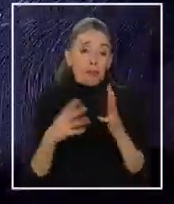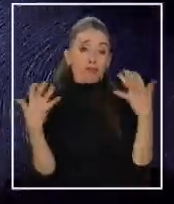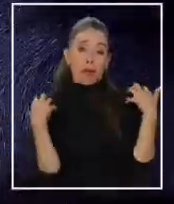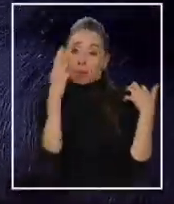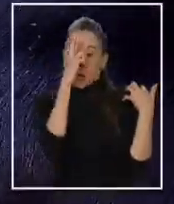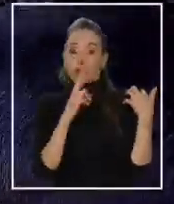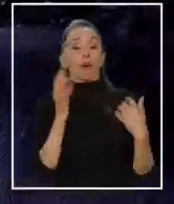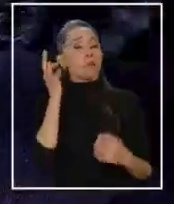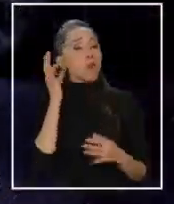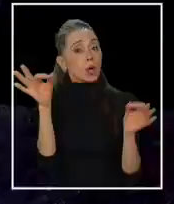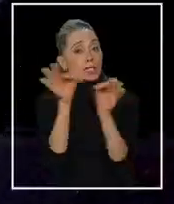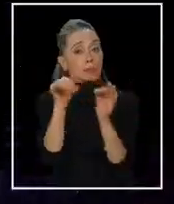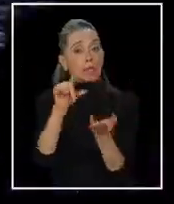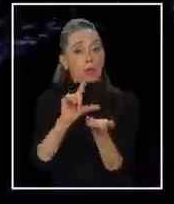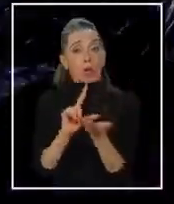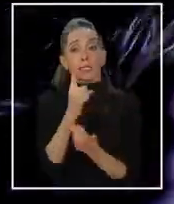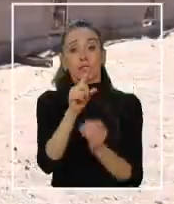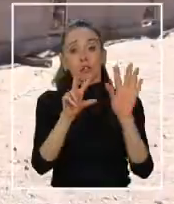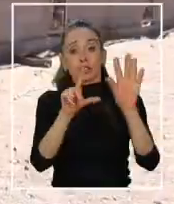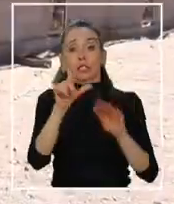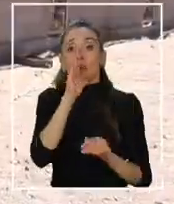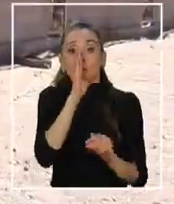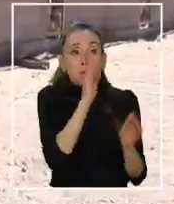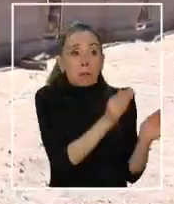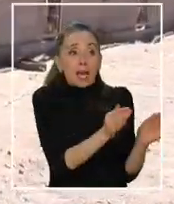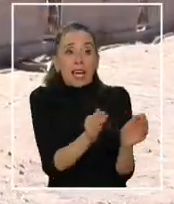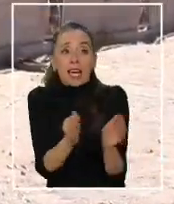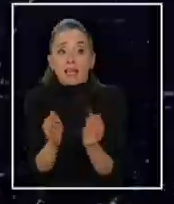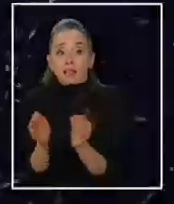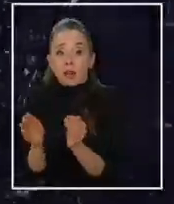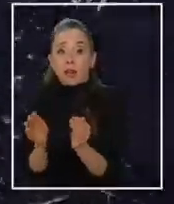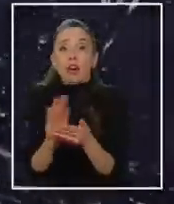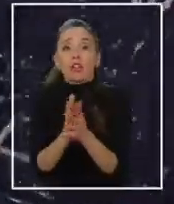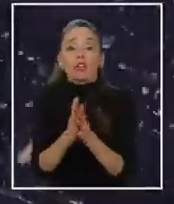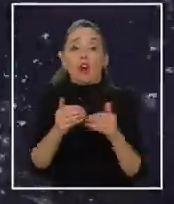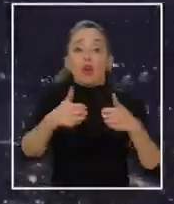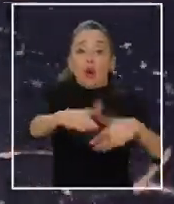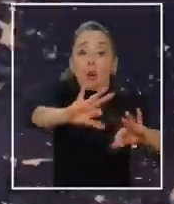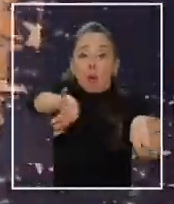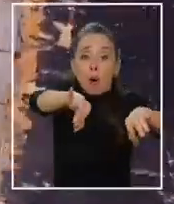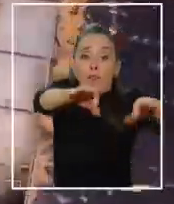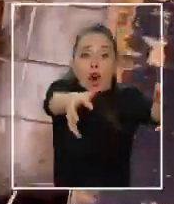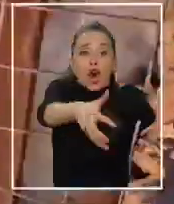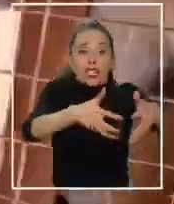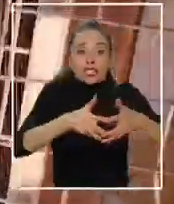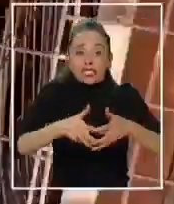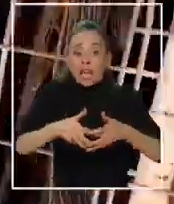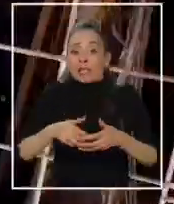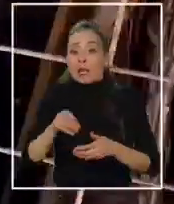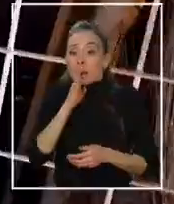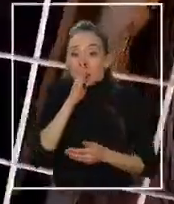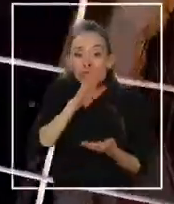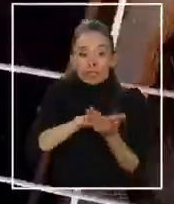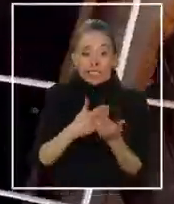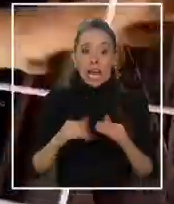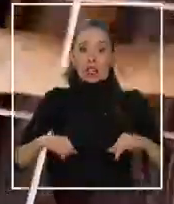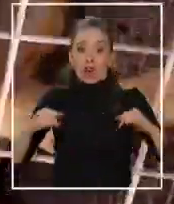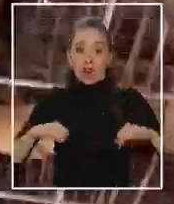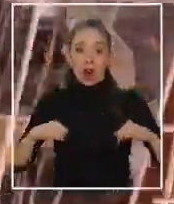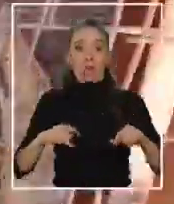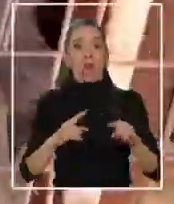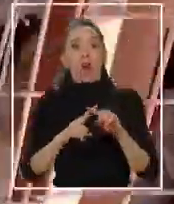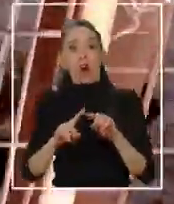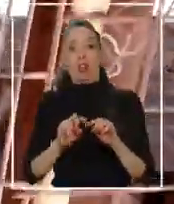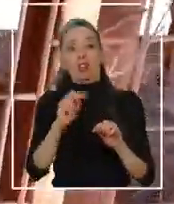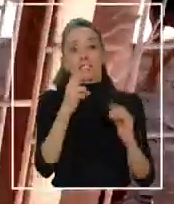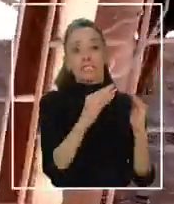en este lugar tenemos albergados 187 perritos, ¿ya? Todos rescatados y los más saludables y jóvenes, porque después tenemos